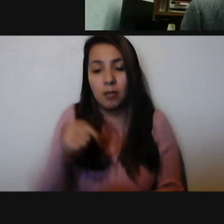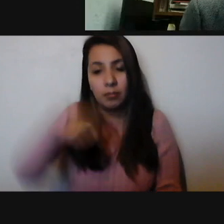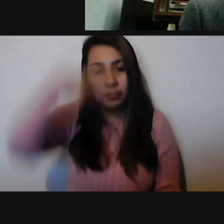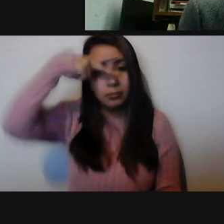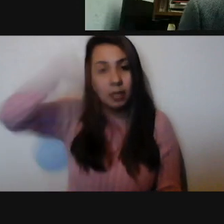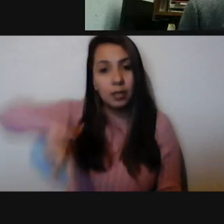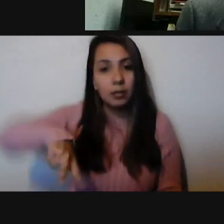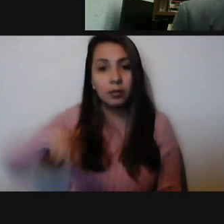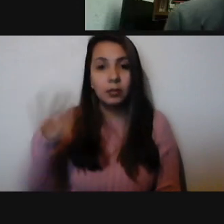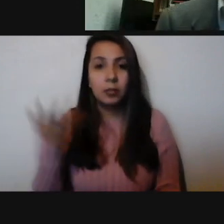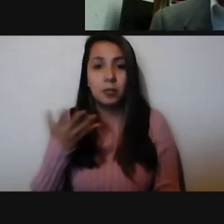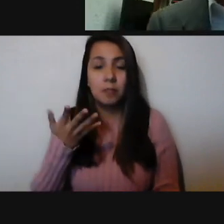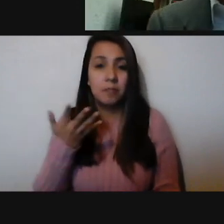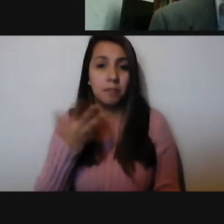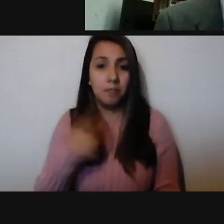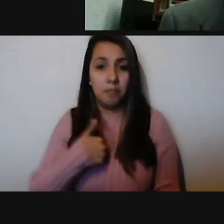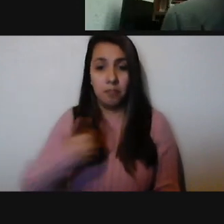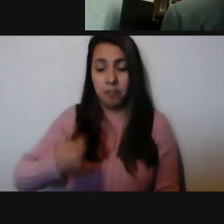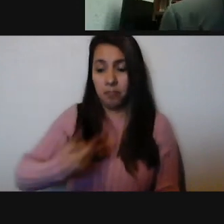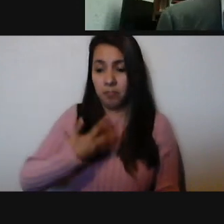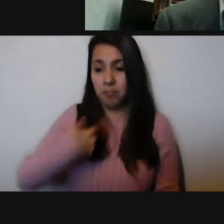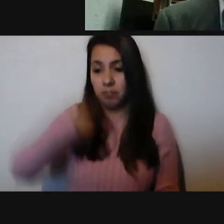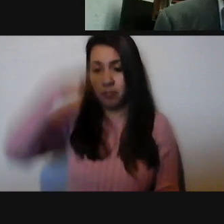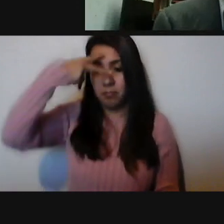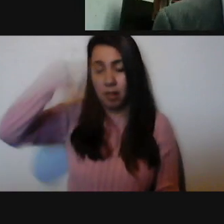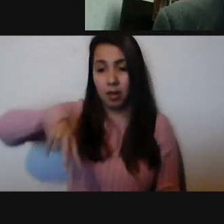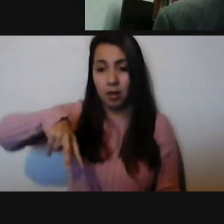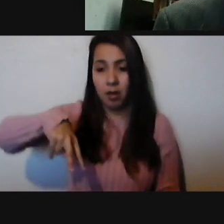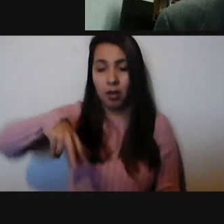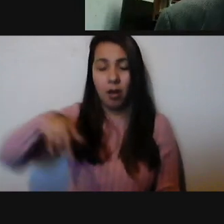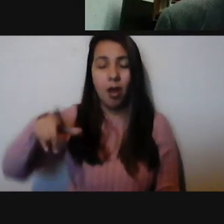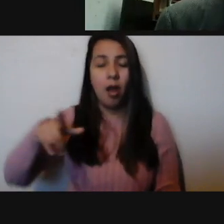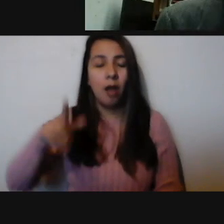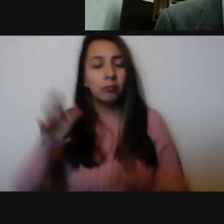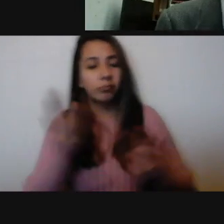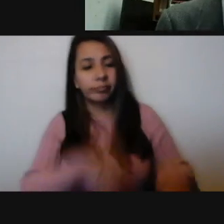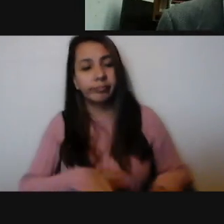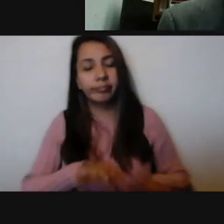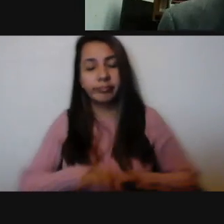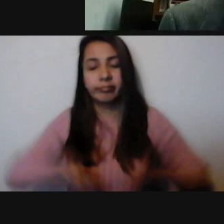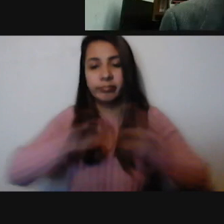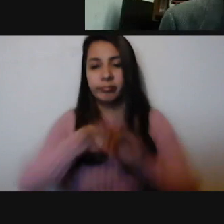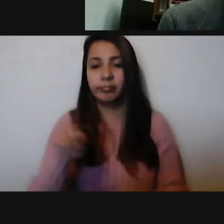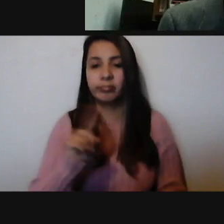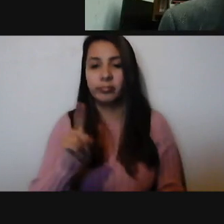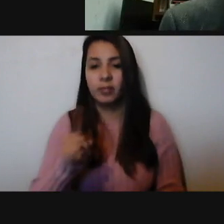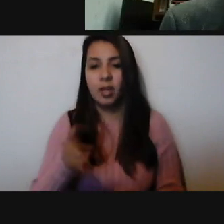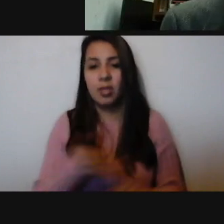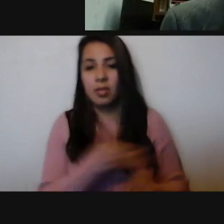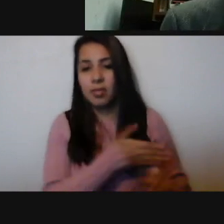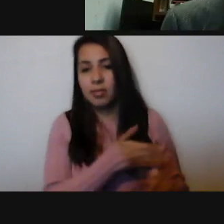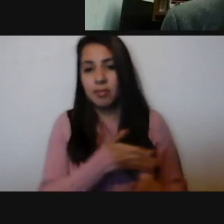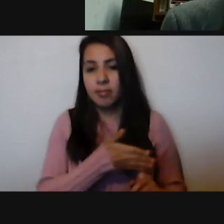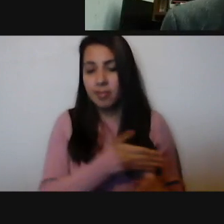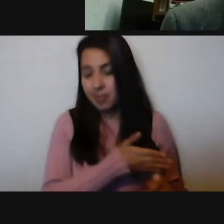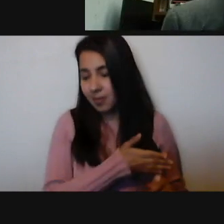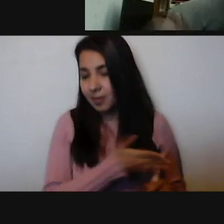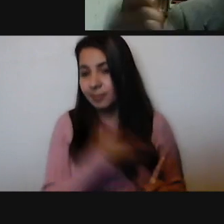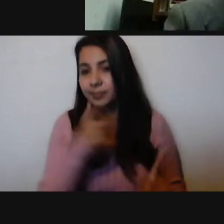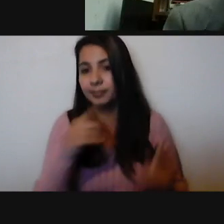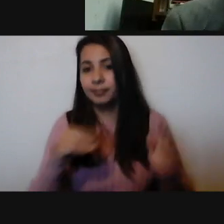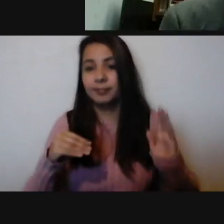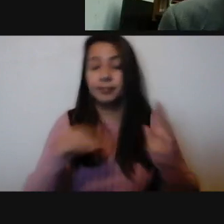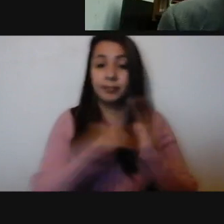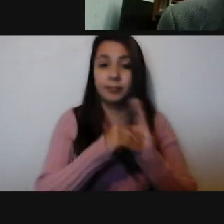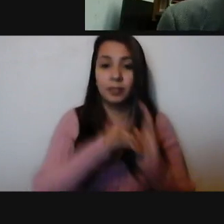introducciones que tiene, que por lo menos en México solamente basta con ser mexicano para que los demás ya no lo reconozcan a uno.